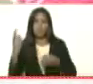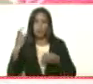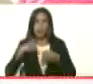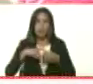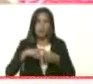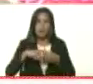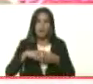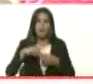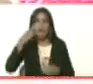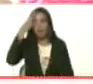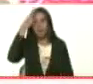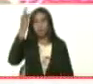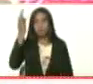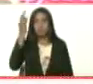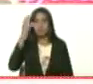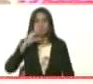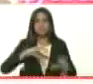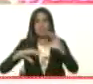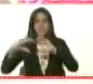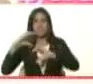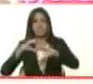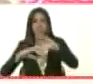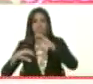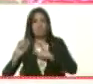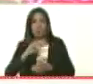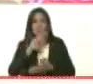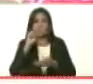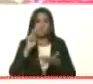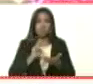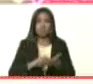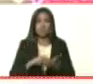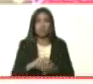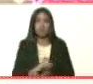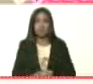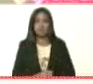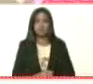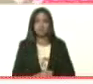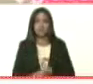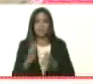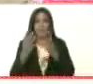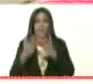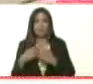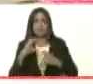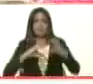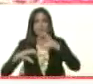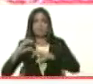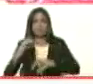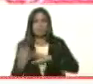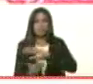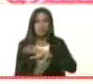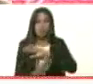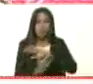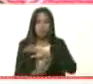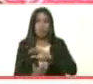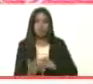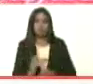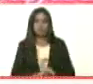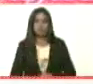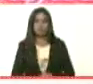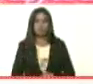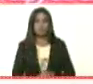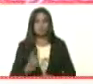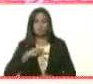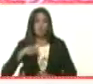al Consejo Científico Nacional, a la ministra de Ciencia y Tecnología.